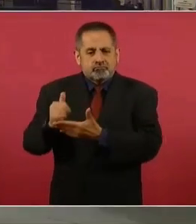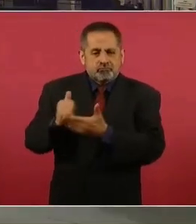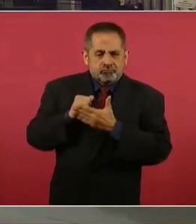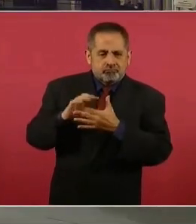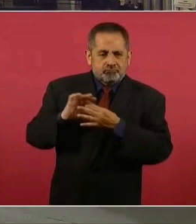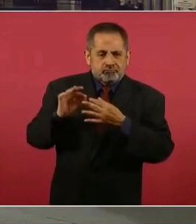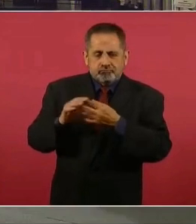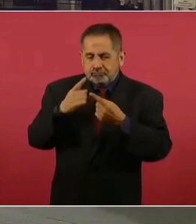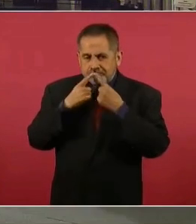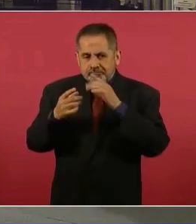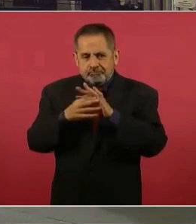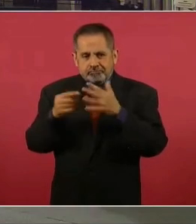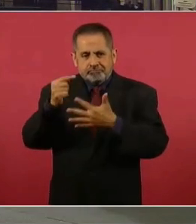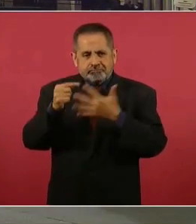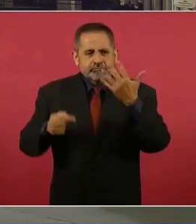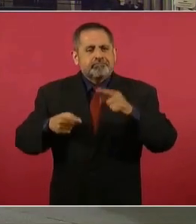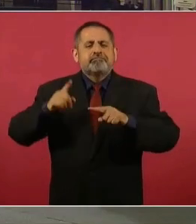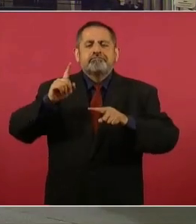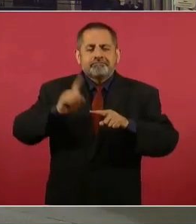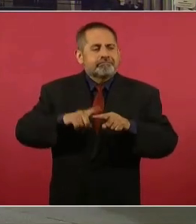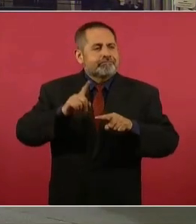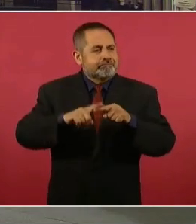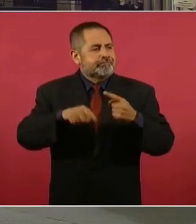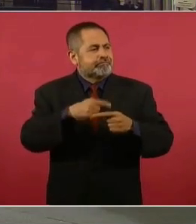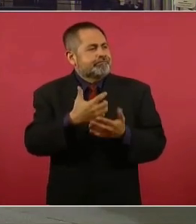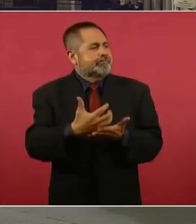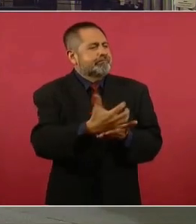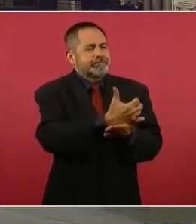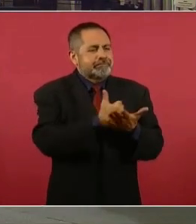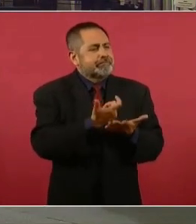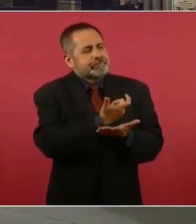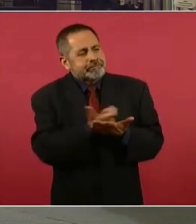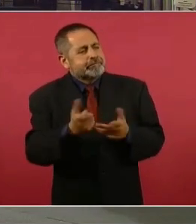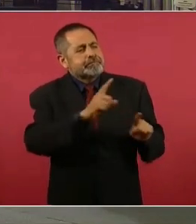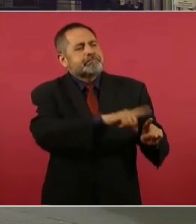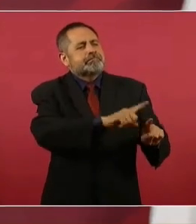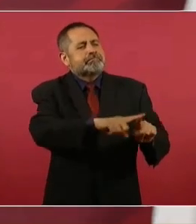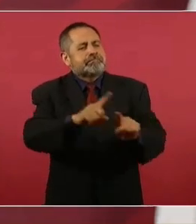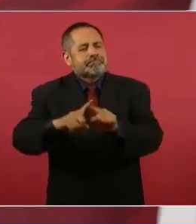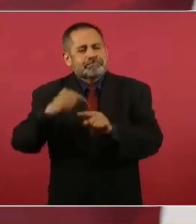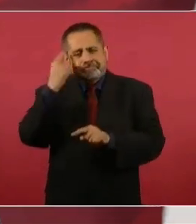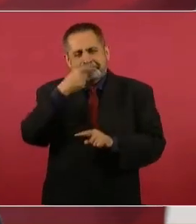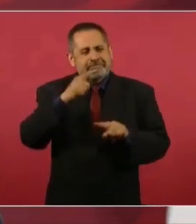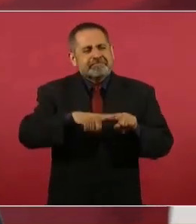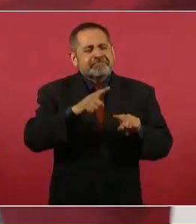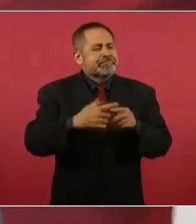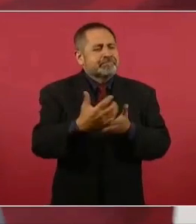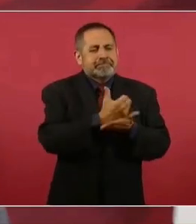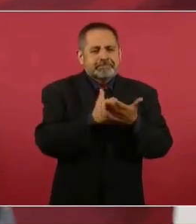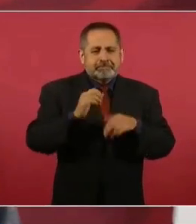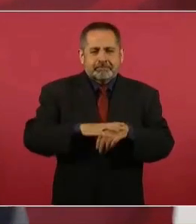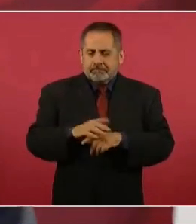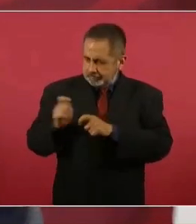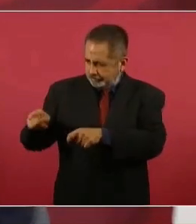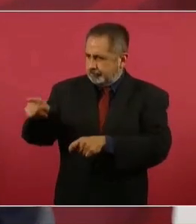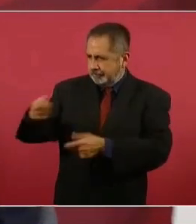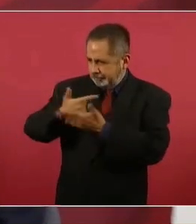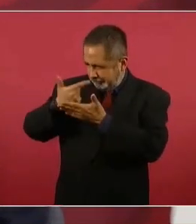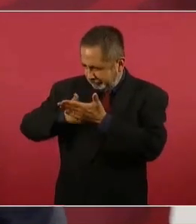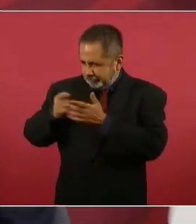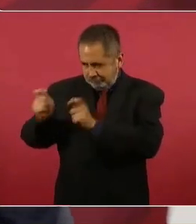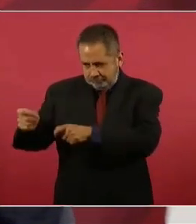¿Quién es quién? ¿Quién es quién? En los sueldos. Ahí te lo encargo.